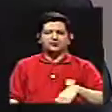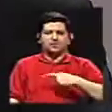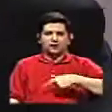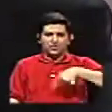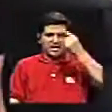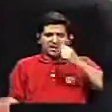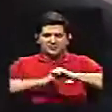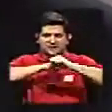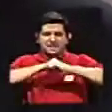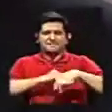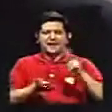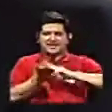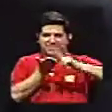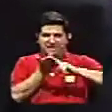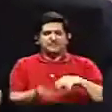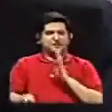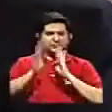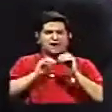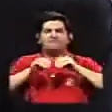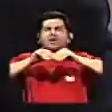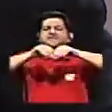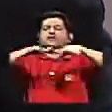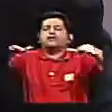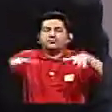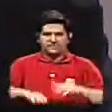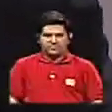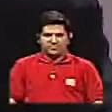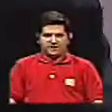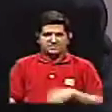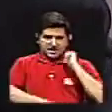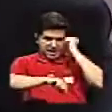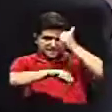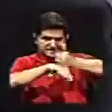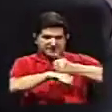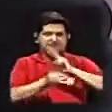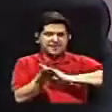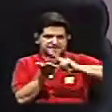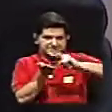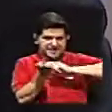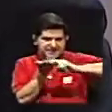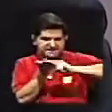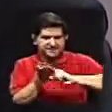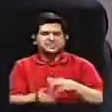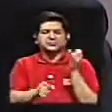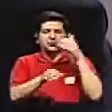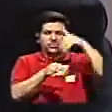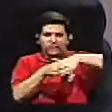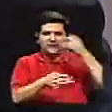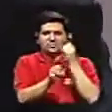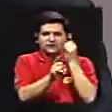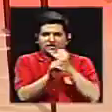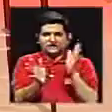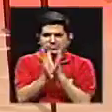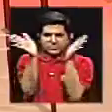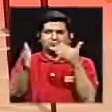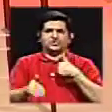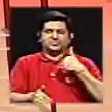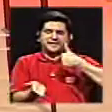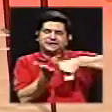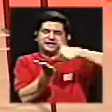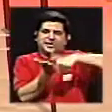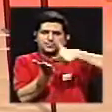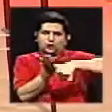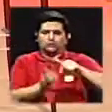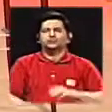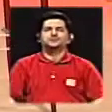del PLN, acerca de la red que crea el Partido Liberación Nacional en instituciones públicas para obtener